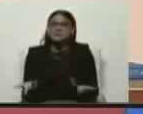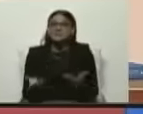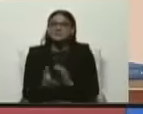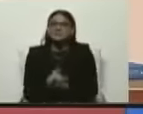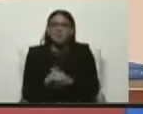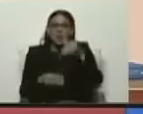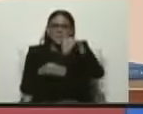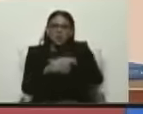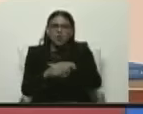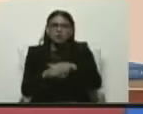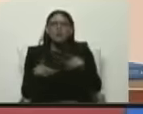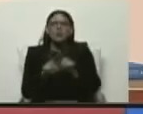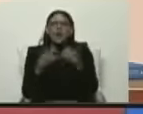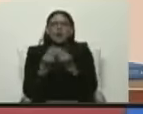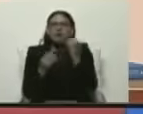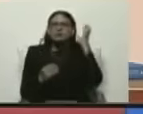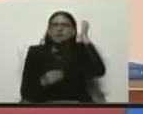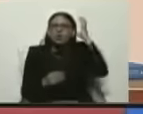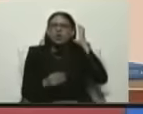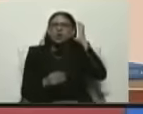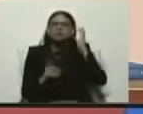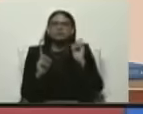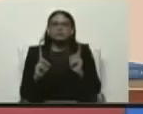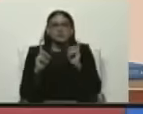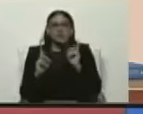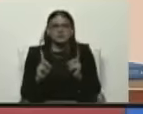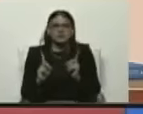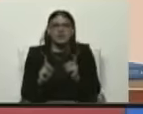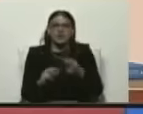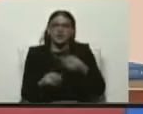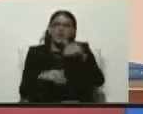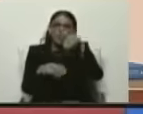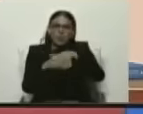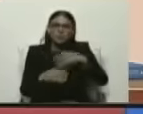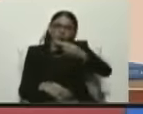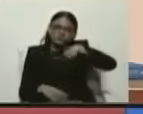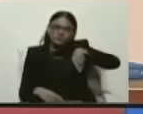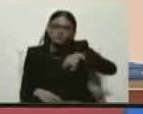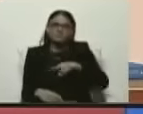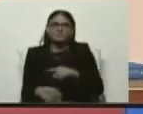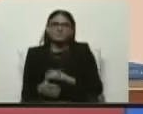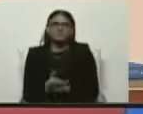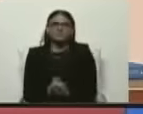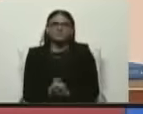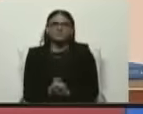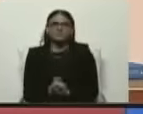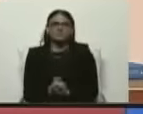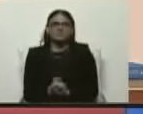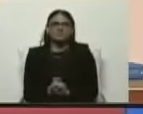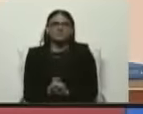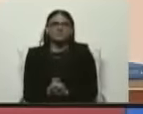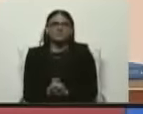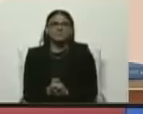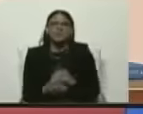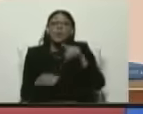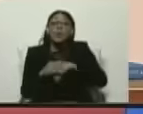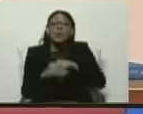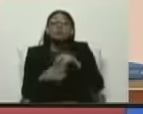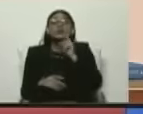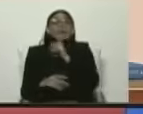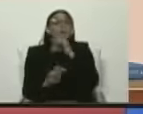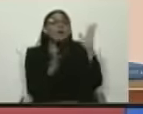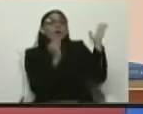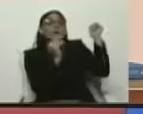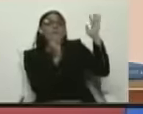Es un voto consciente, muy consciente va a ser este voto. Sí. Vota por la esperanza,